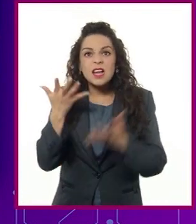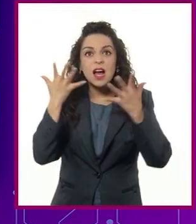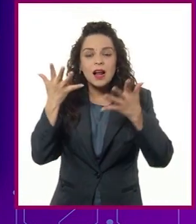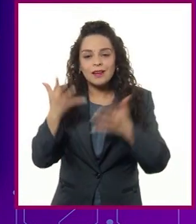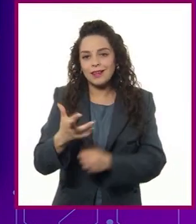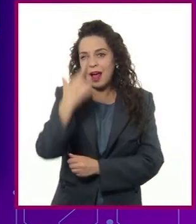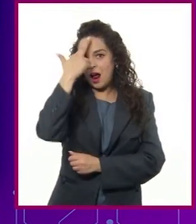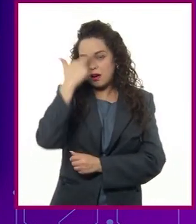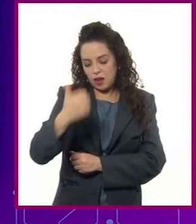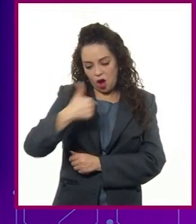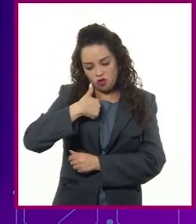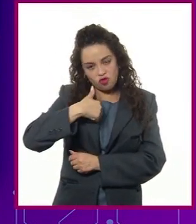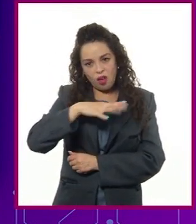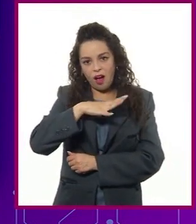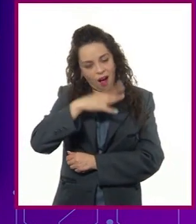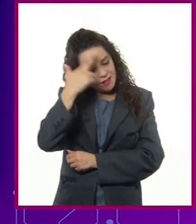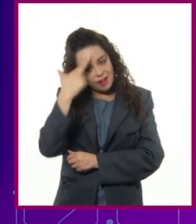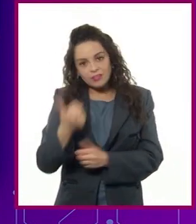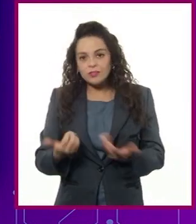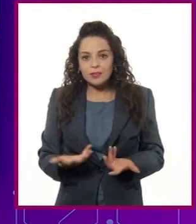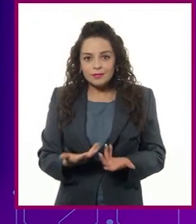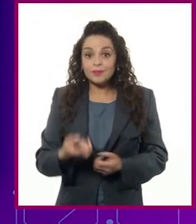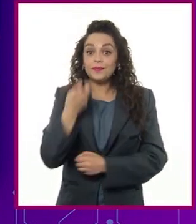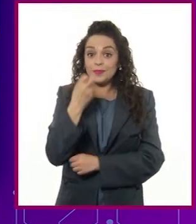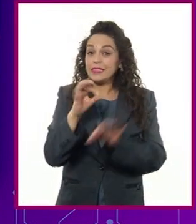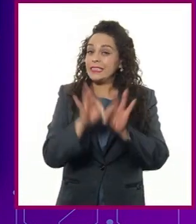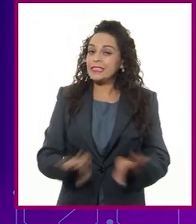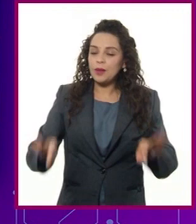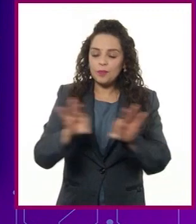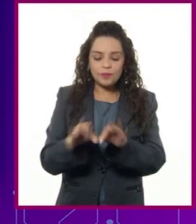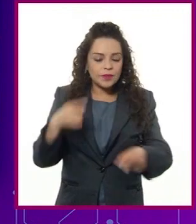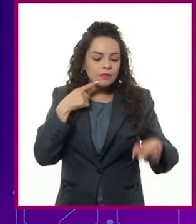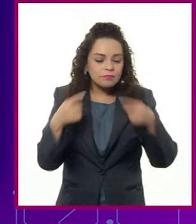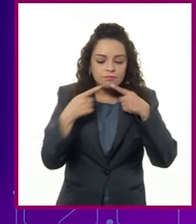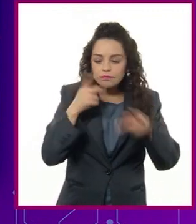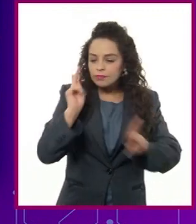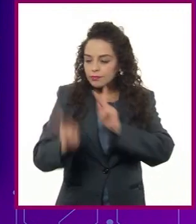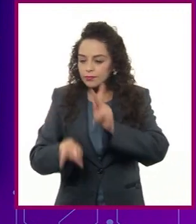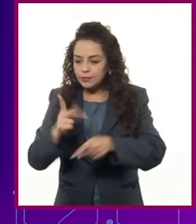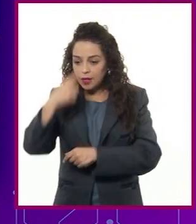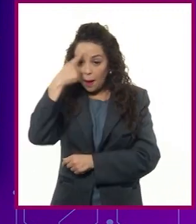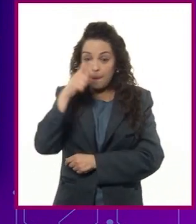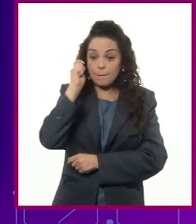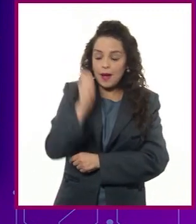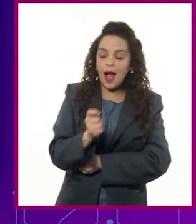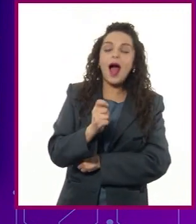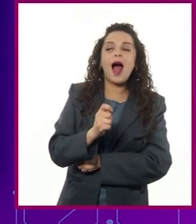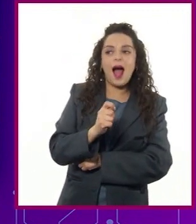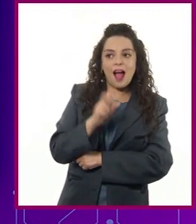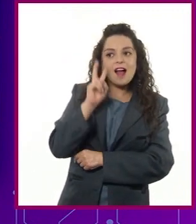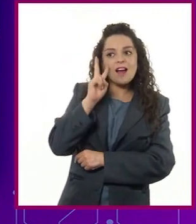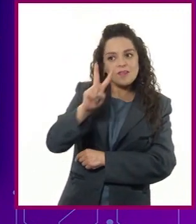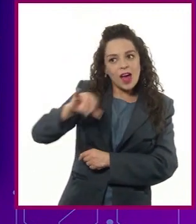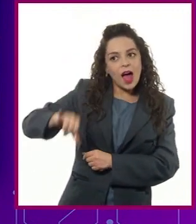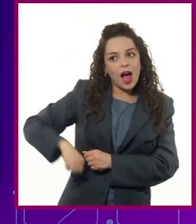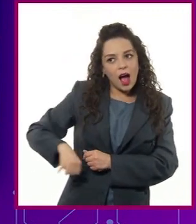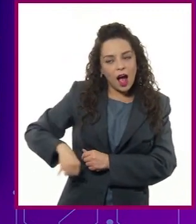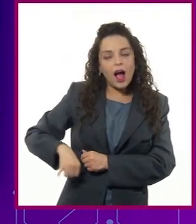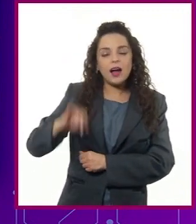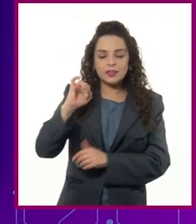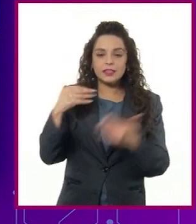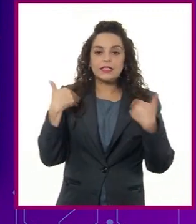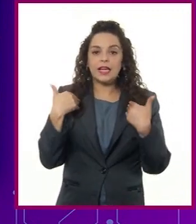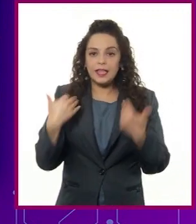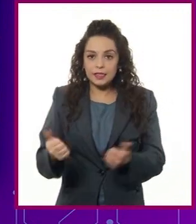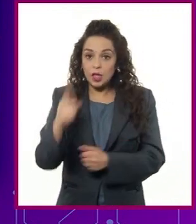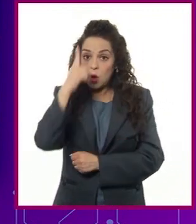ahí que la dificultad para dialogar sea un motivo para mostrar interés, porque solo se acepte un punto de vista,